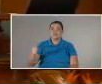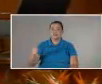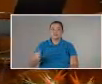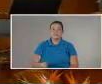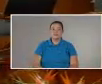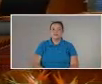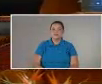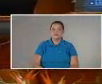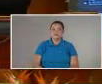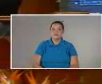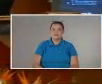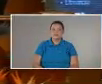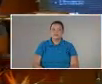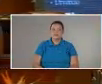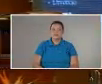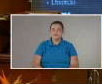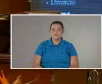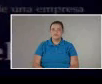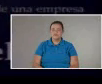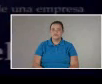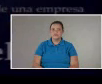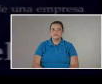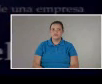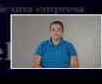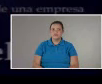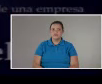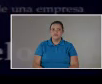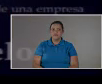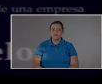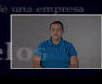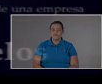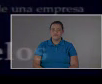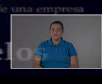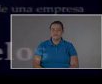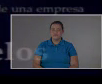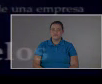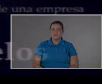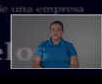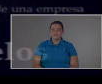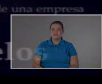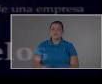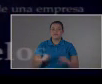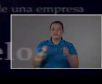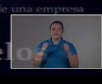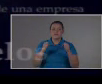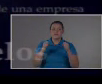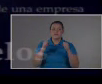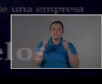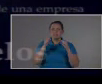Puede ser, ¿no? Pero la ruptura amorosa en la juventud, hermano.